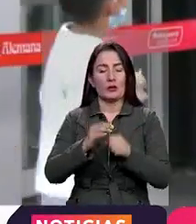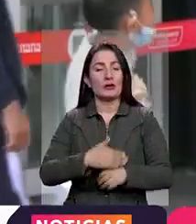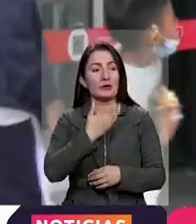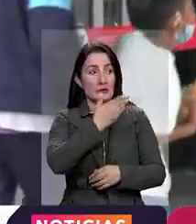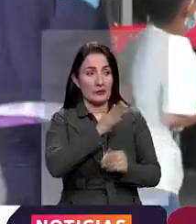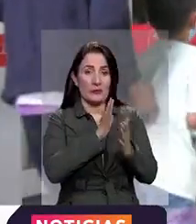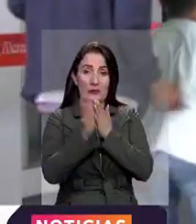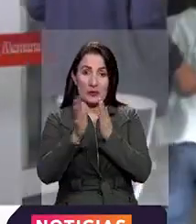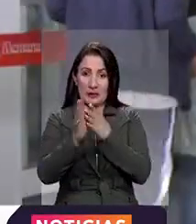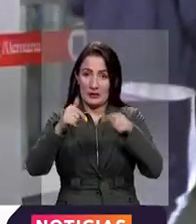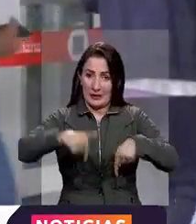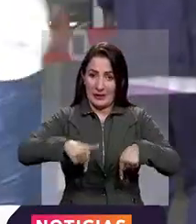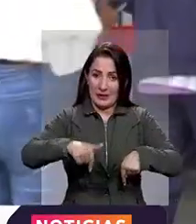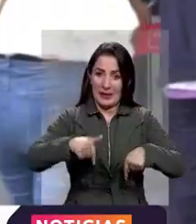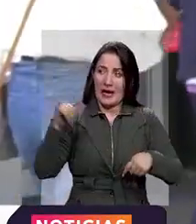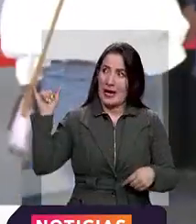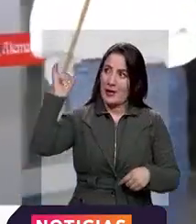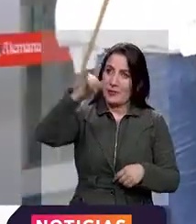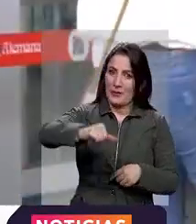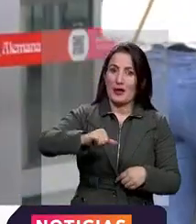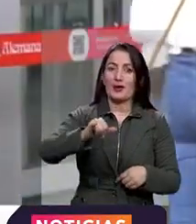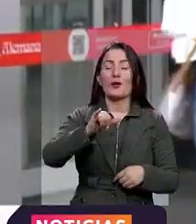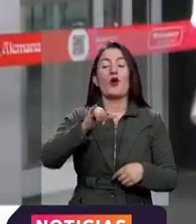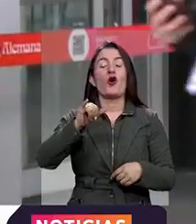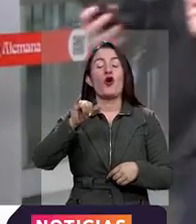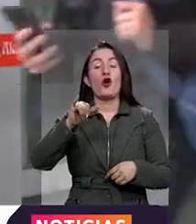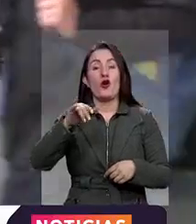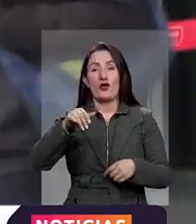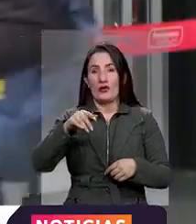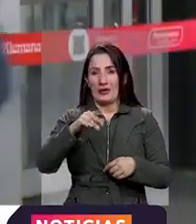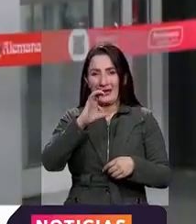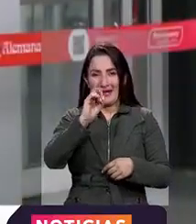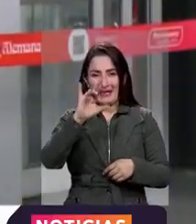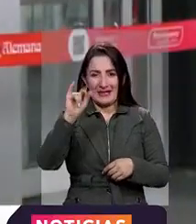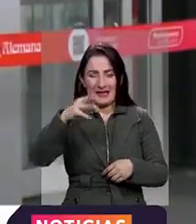información que registramos desde el aeropuerto El Dorado. Cristian León, Noticias Capital.